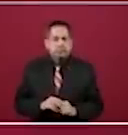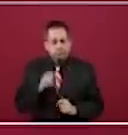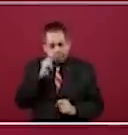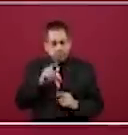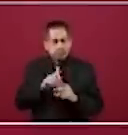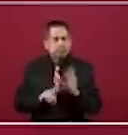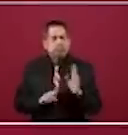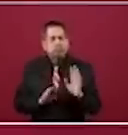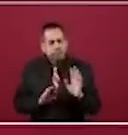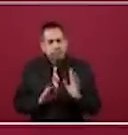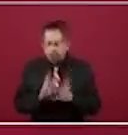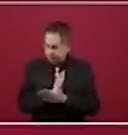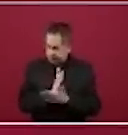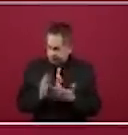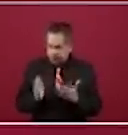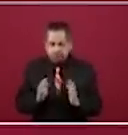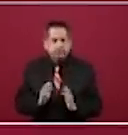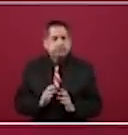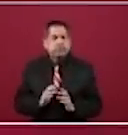Independientemente de